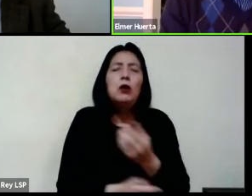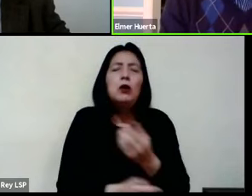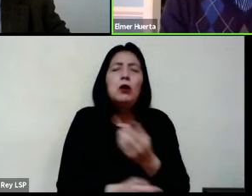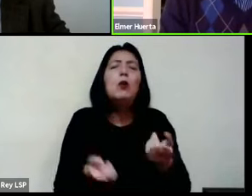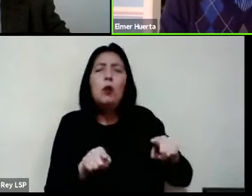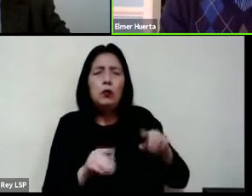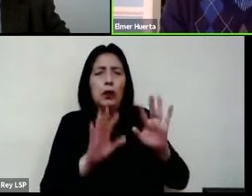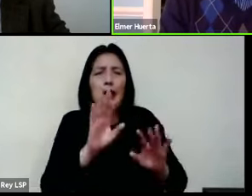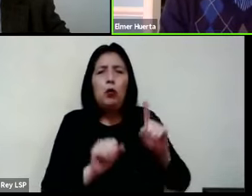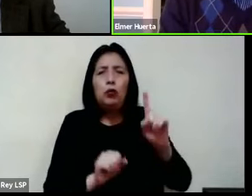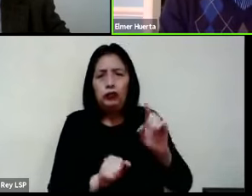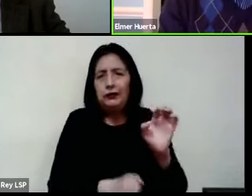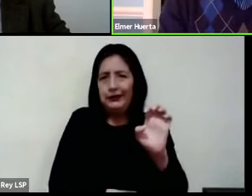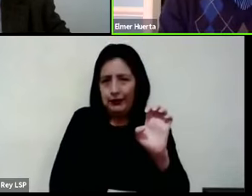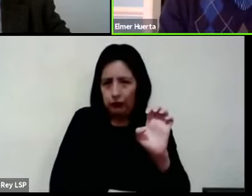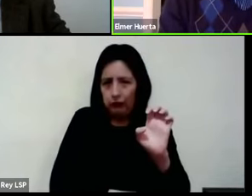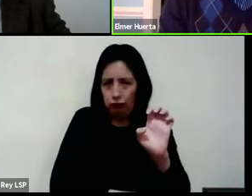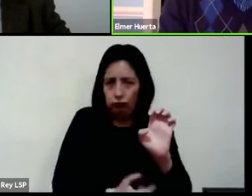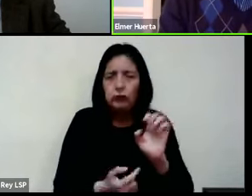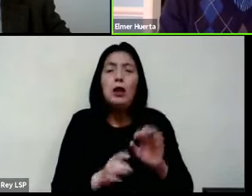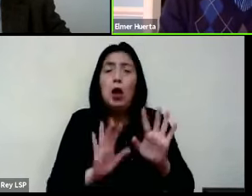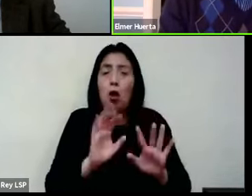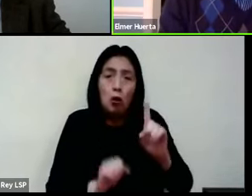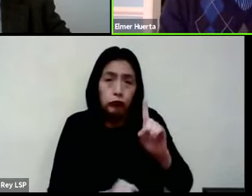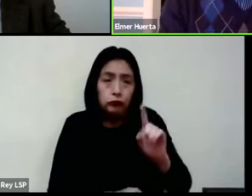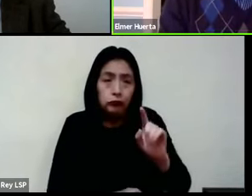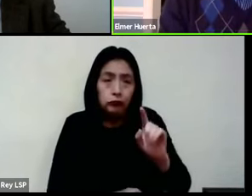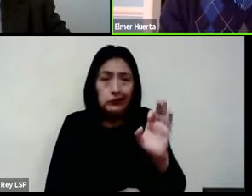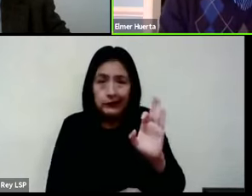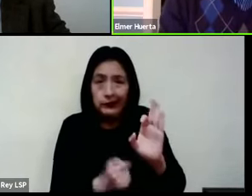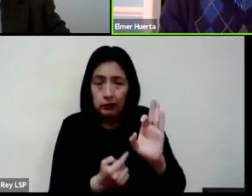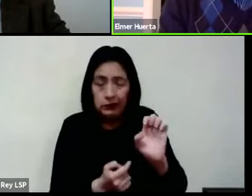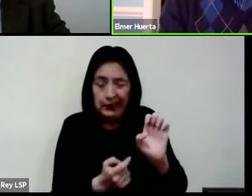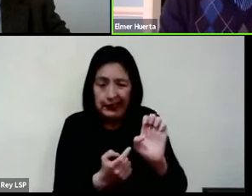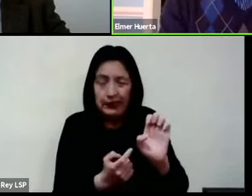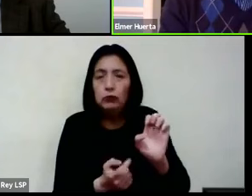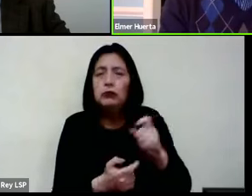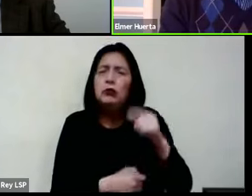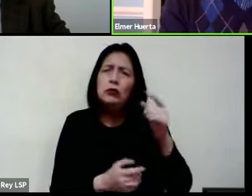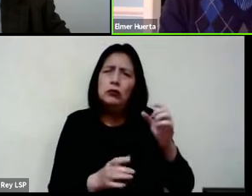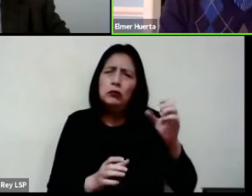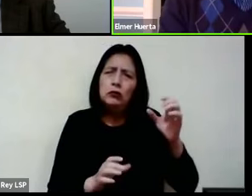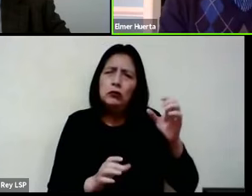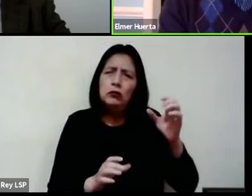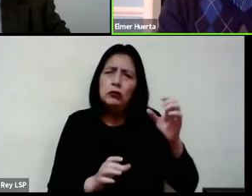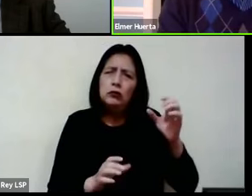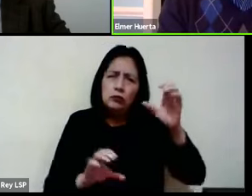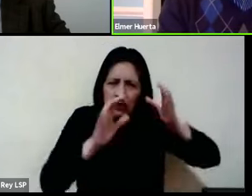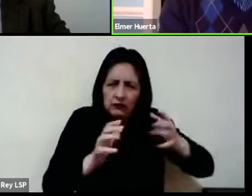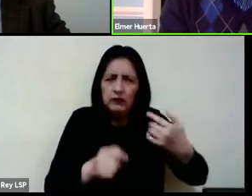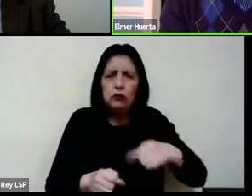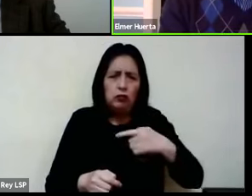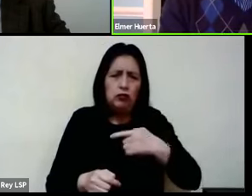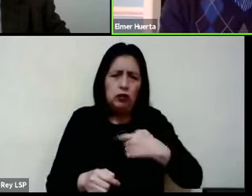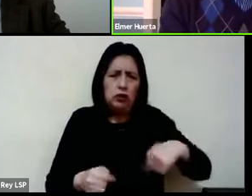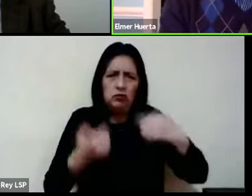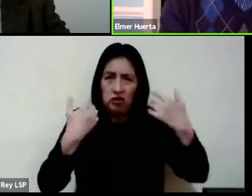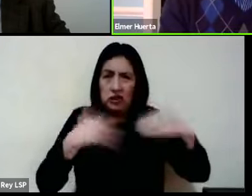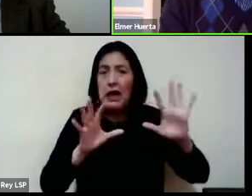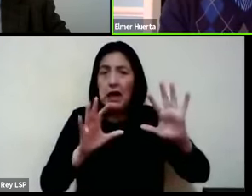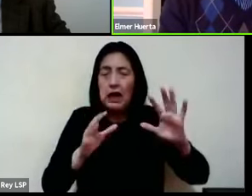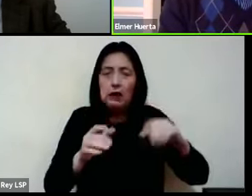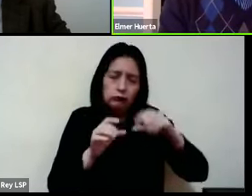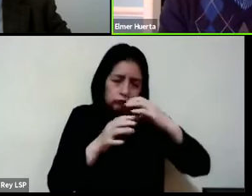de enero. El 11 de enero, los científicos chinos que ya habían aislado al